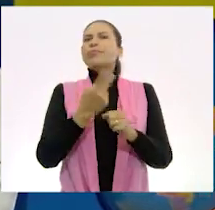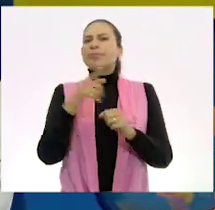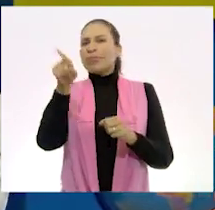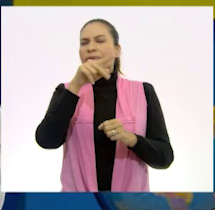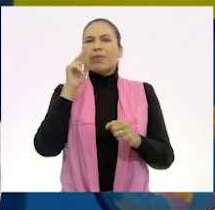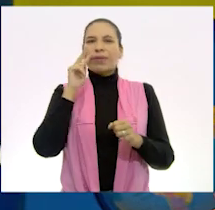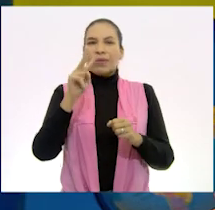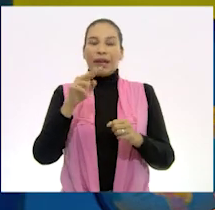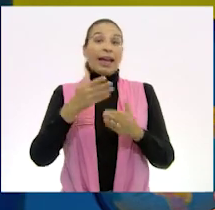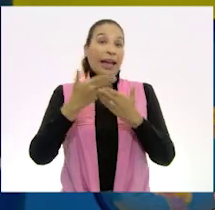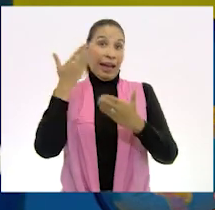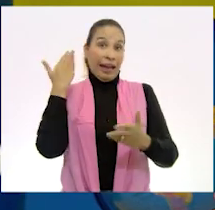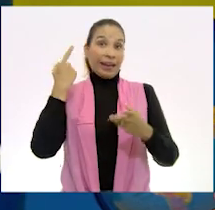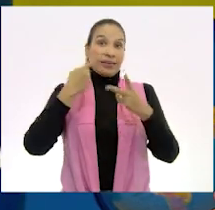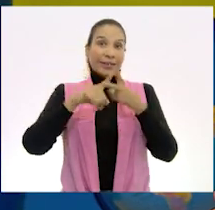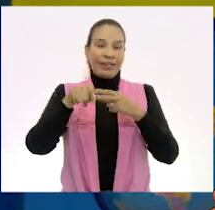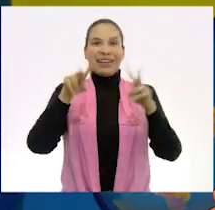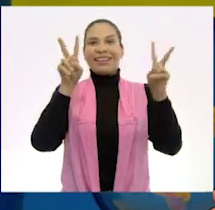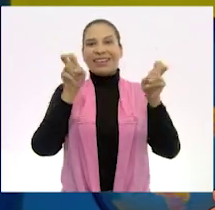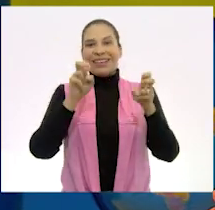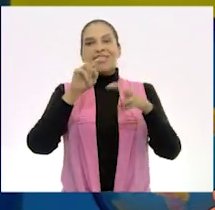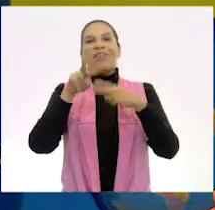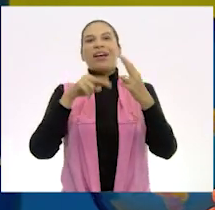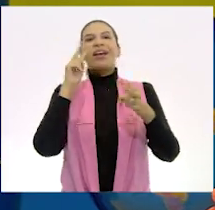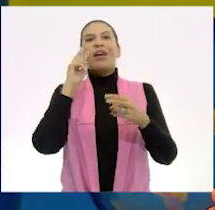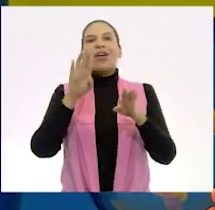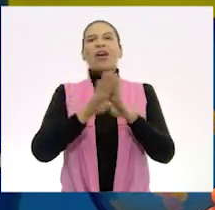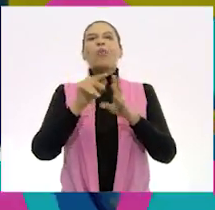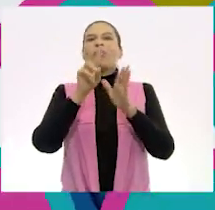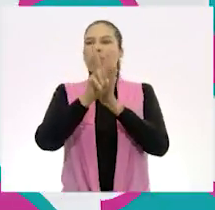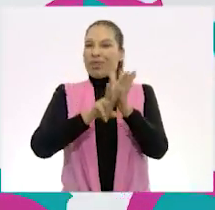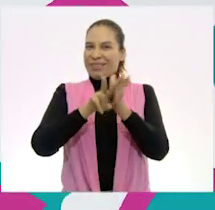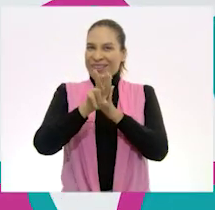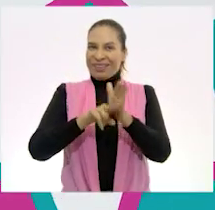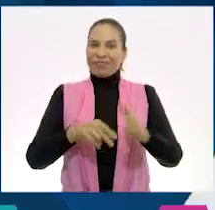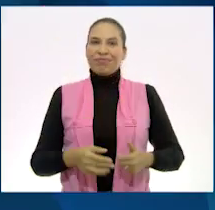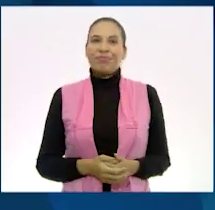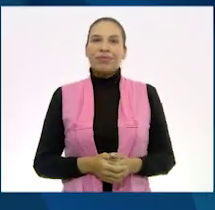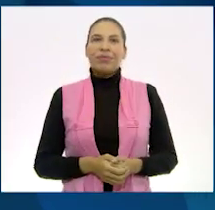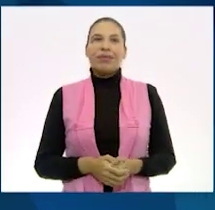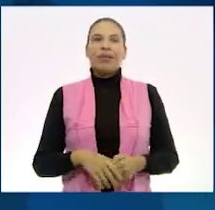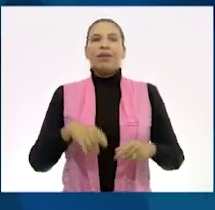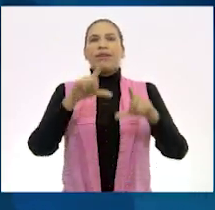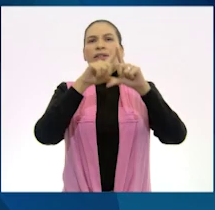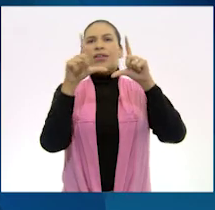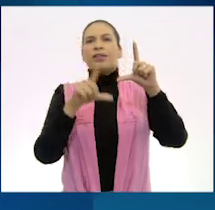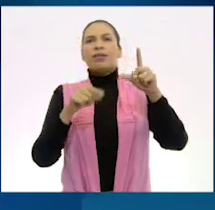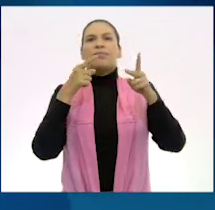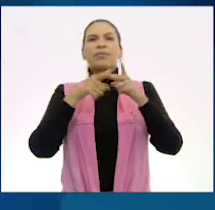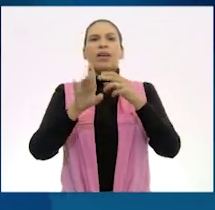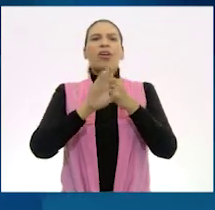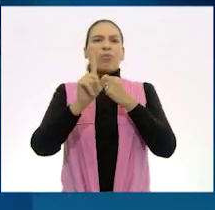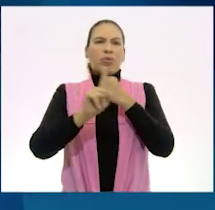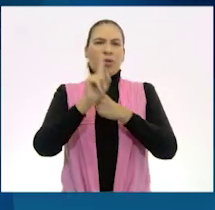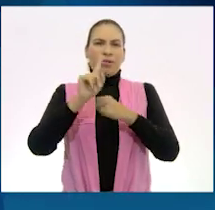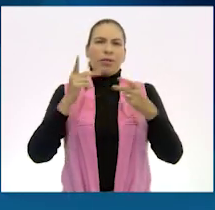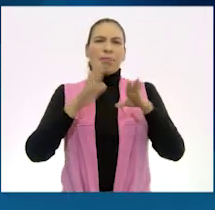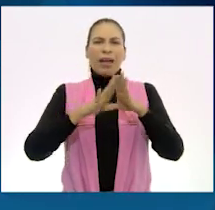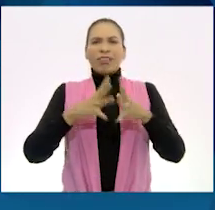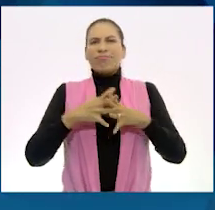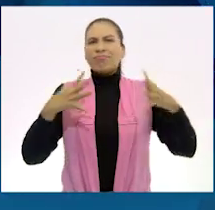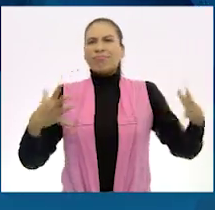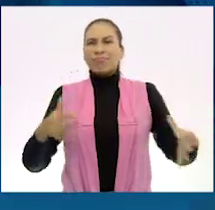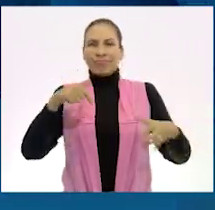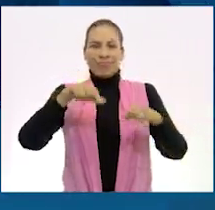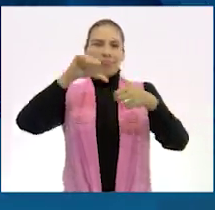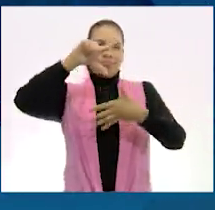si antes de empezar con este tema, vamos a ver el siguiente video? El país enfrenta la crisis de obesidad más grave en América